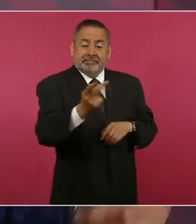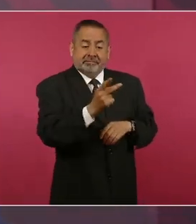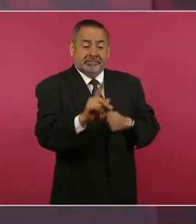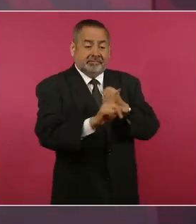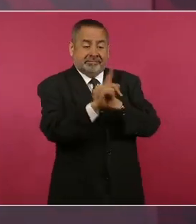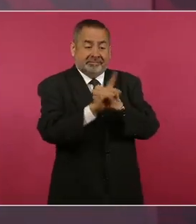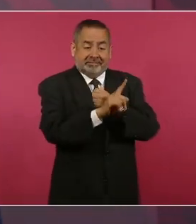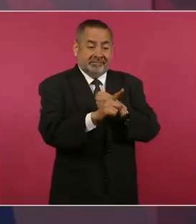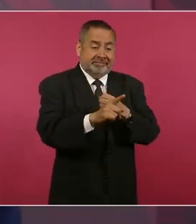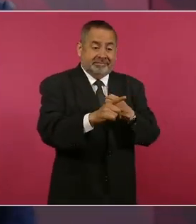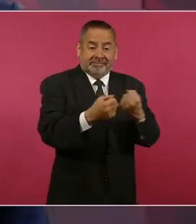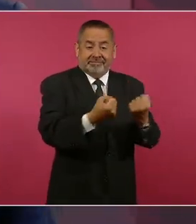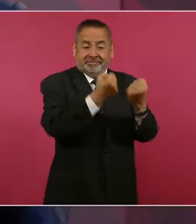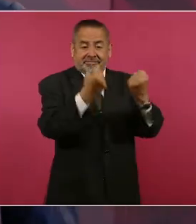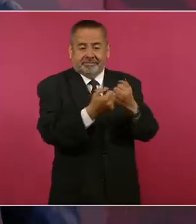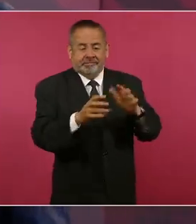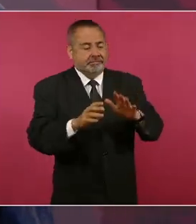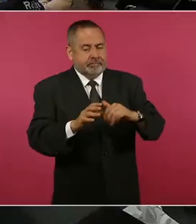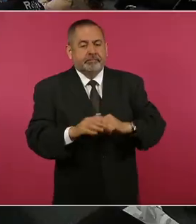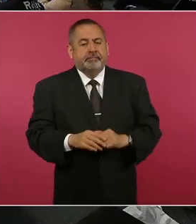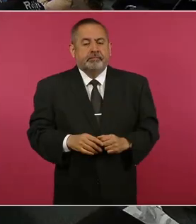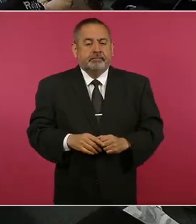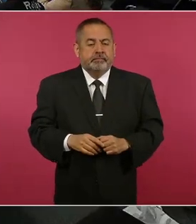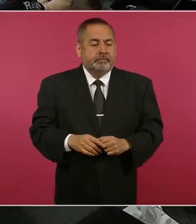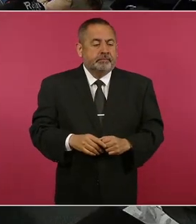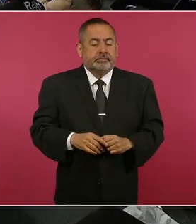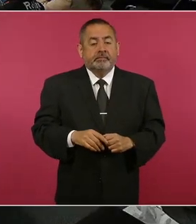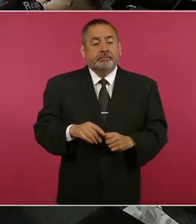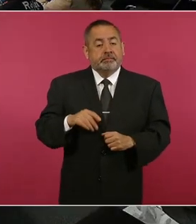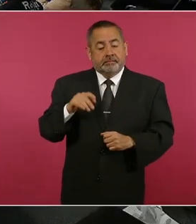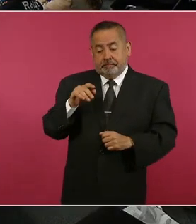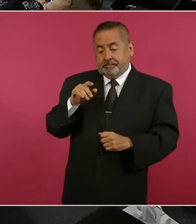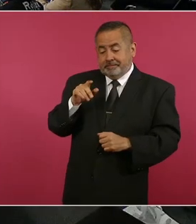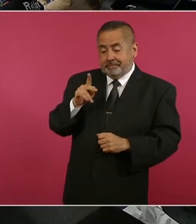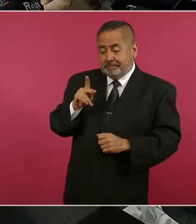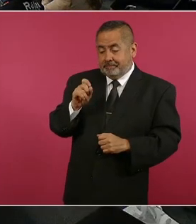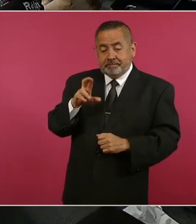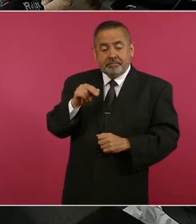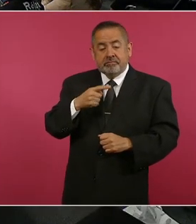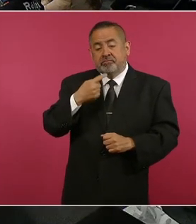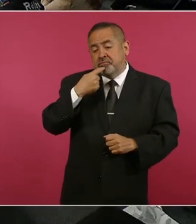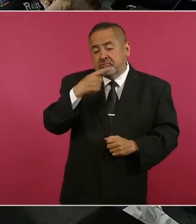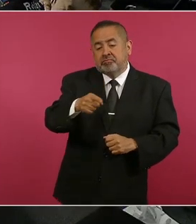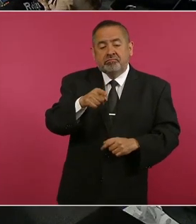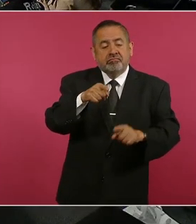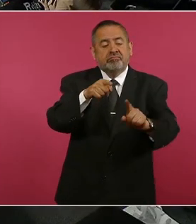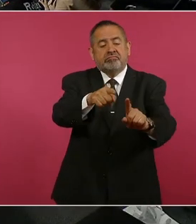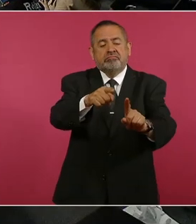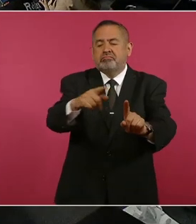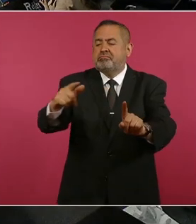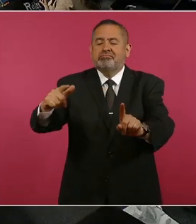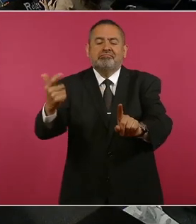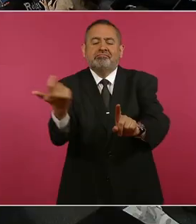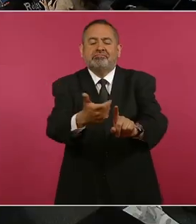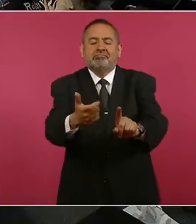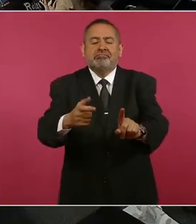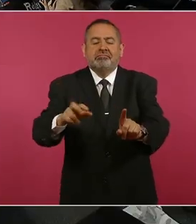dice, ¿sí?, a ti te paga Roberto Madrazo.